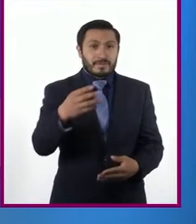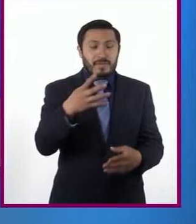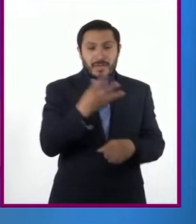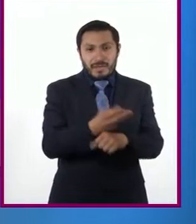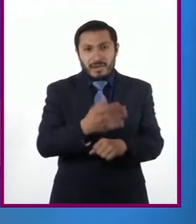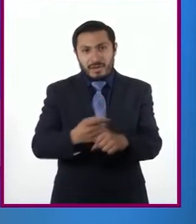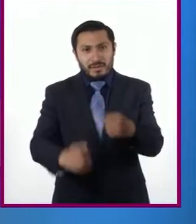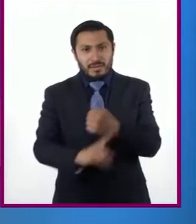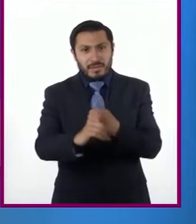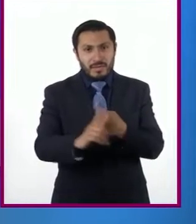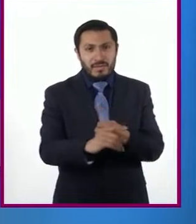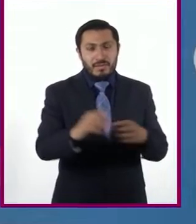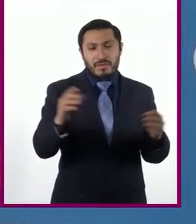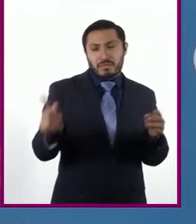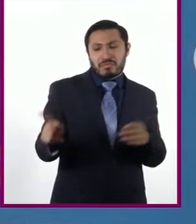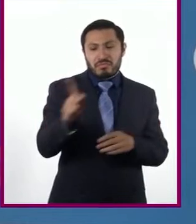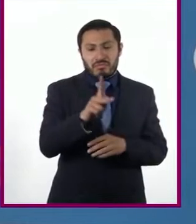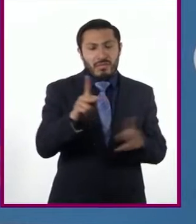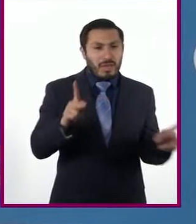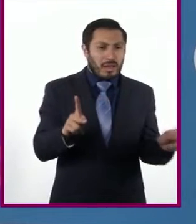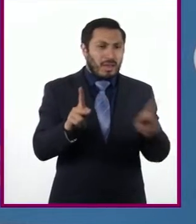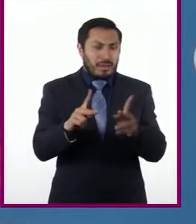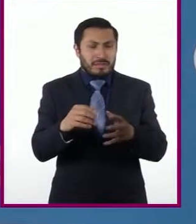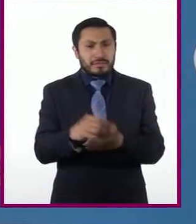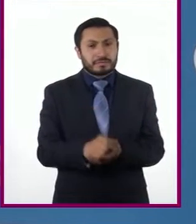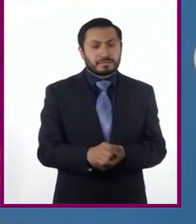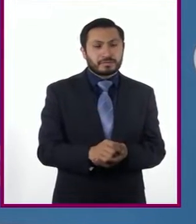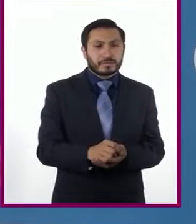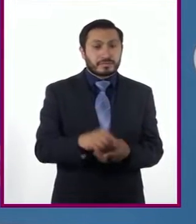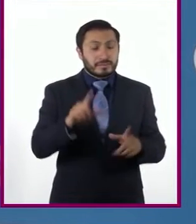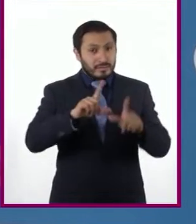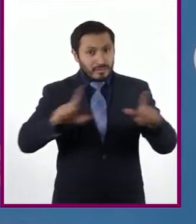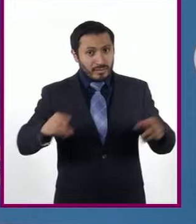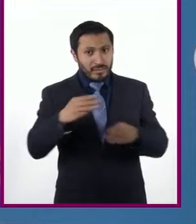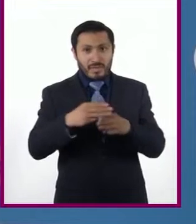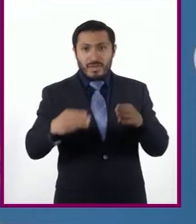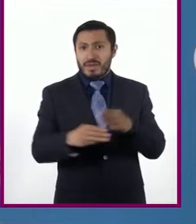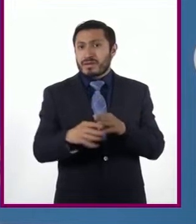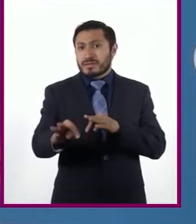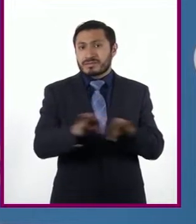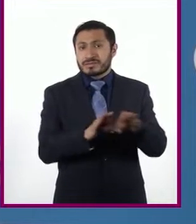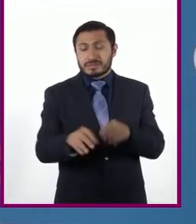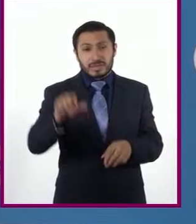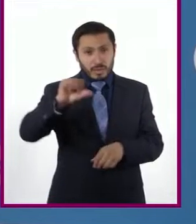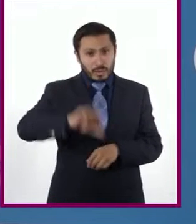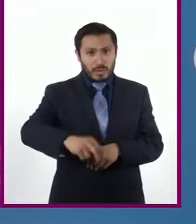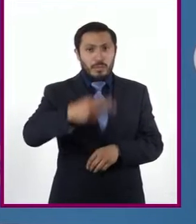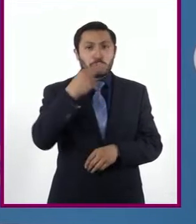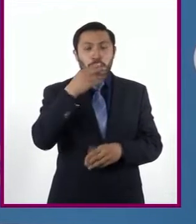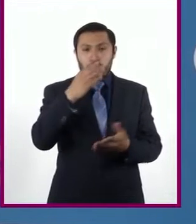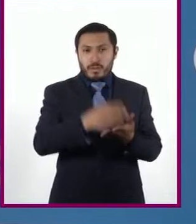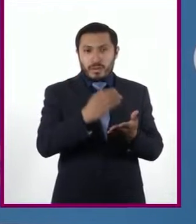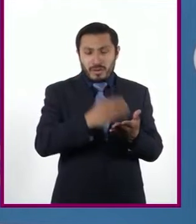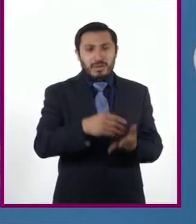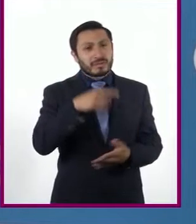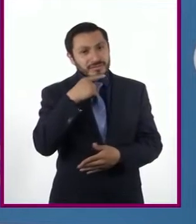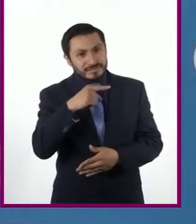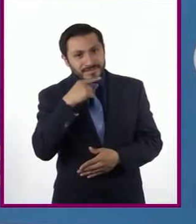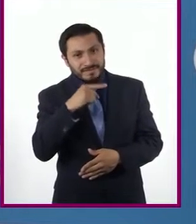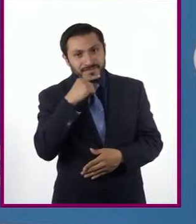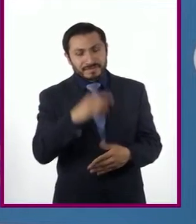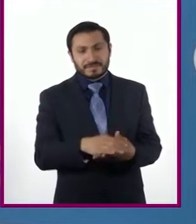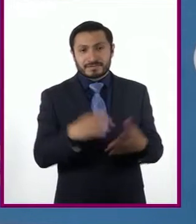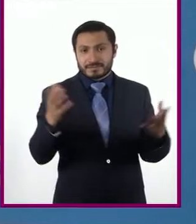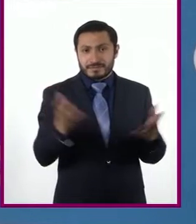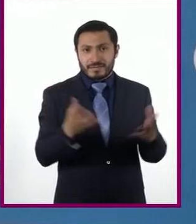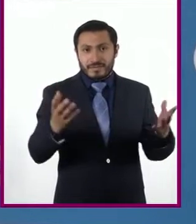de congruencia y semejanza. Tengan listos sus materiales de trabajo. Hoy utilizaremos nuestro cuaderno y lápiz.